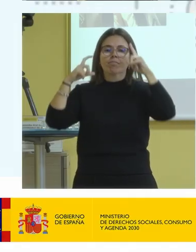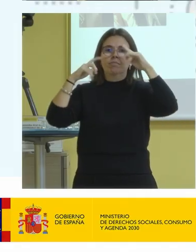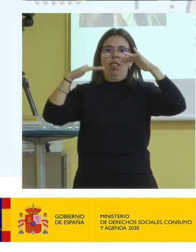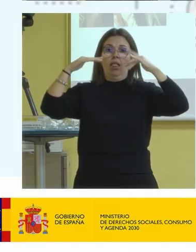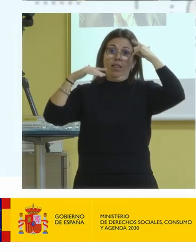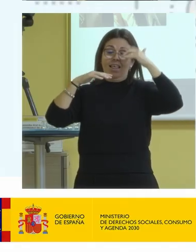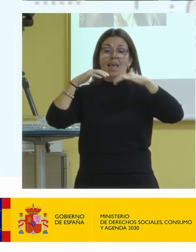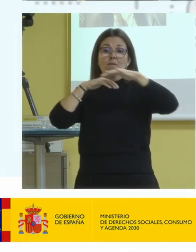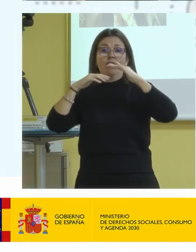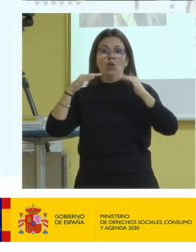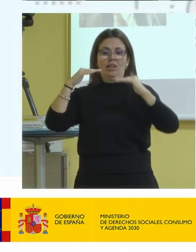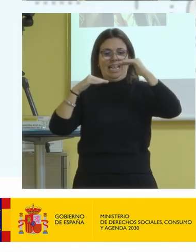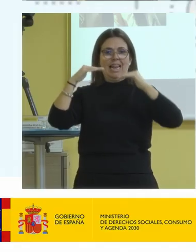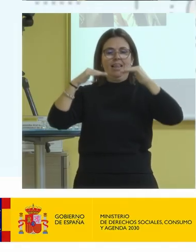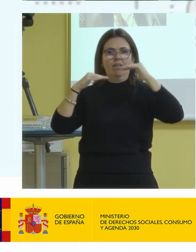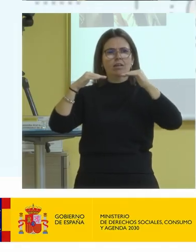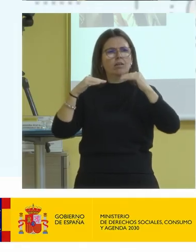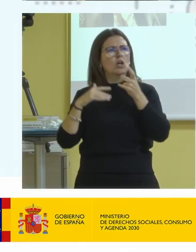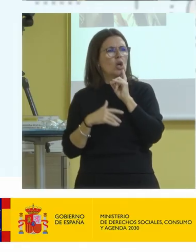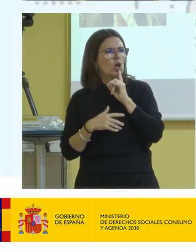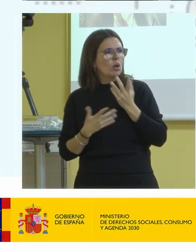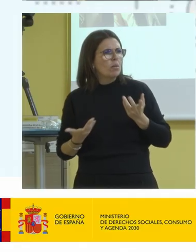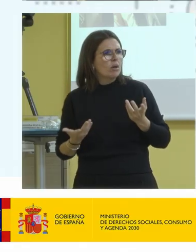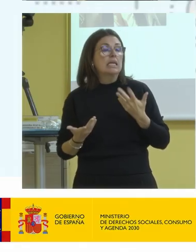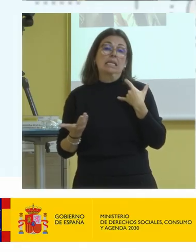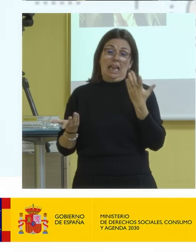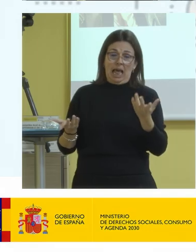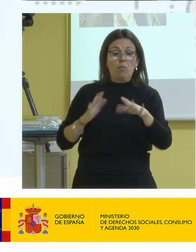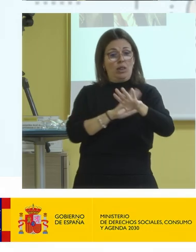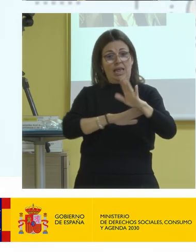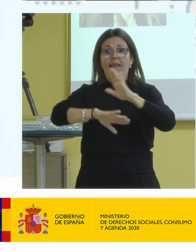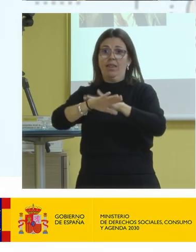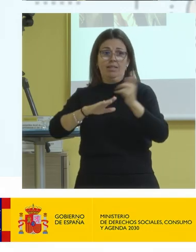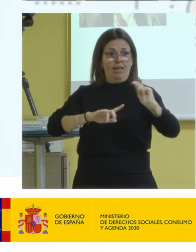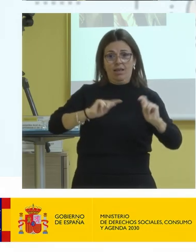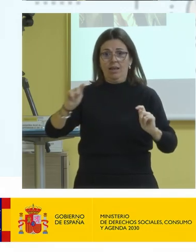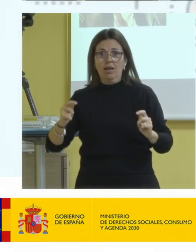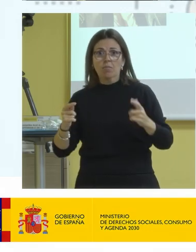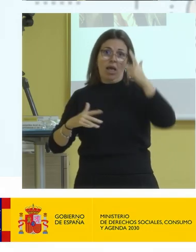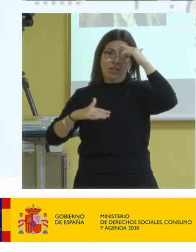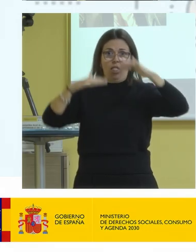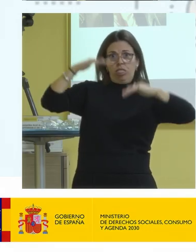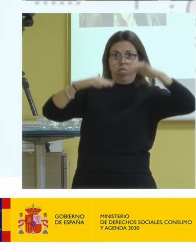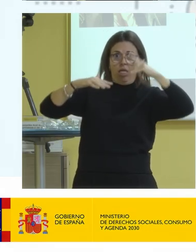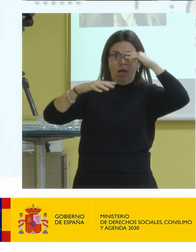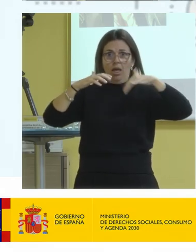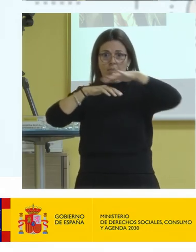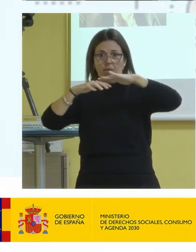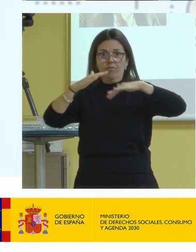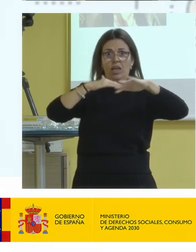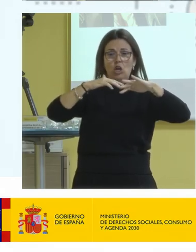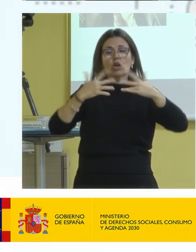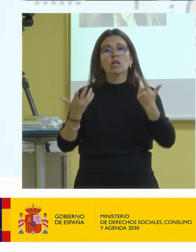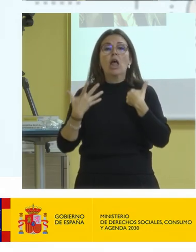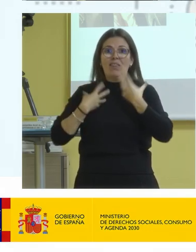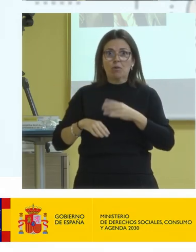equilibran los dos hemisferios. Que tú dices, pero ¿cómo coño? Claro, ¿no ves que hay gente hemisférica izquierda y derecha? Pues hay gente desequilibrada a nivel hemisférico y que